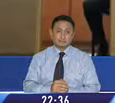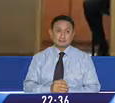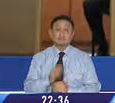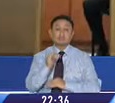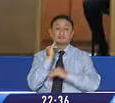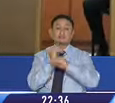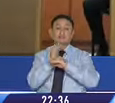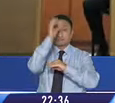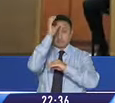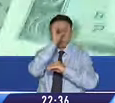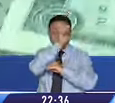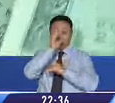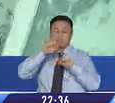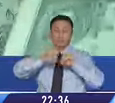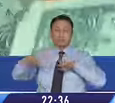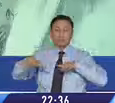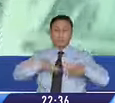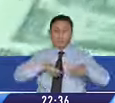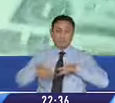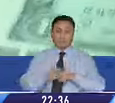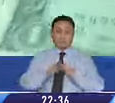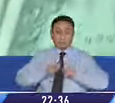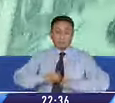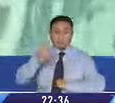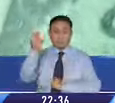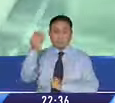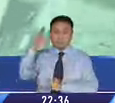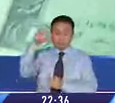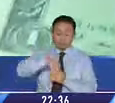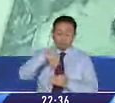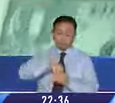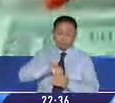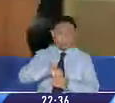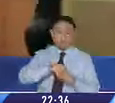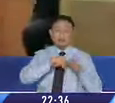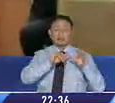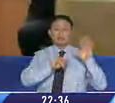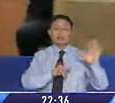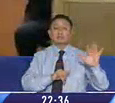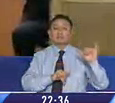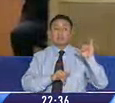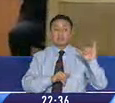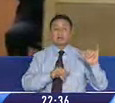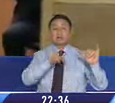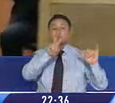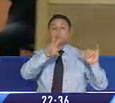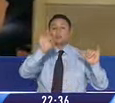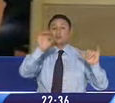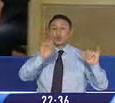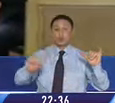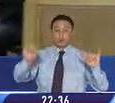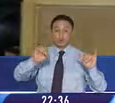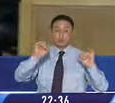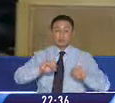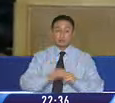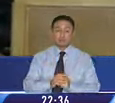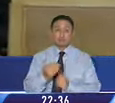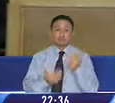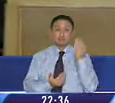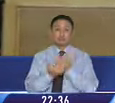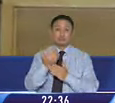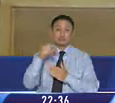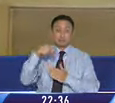Católica realizará varias actividades para recaudar fondos, por lo que a partir del sábado 29 de octubre inaugurarán un pesebre monumental que